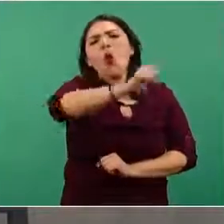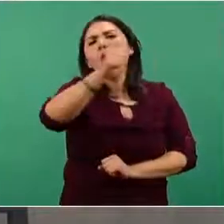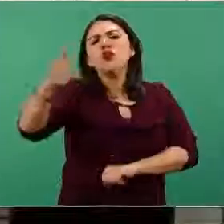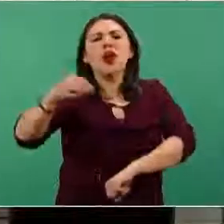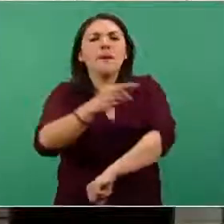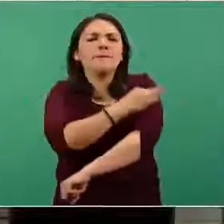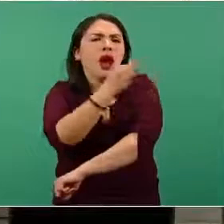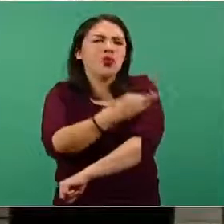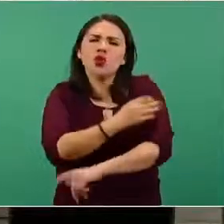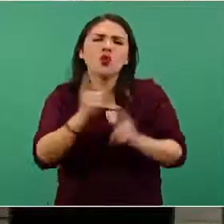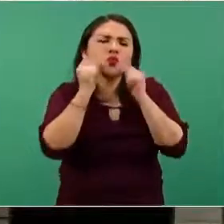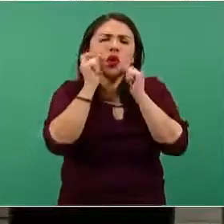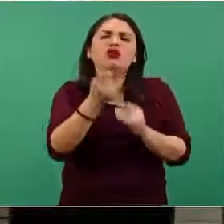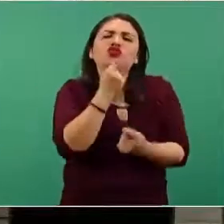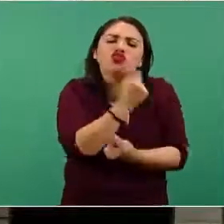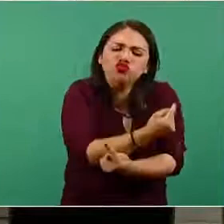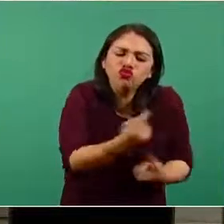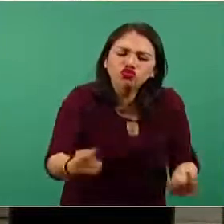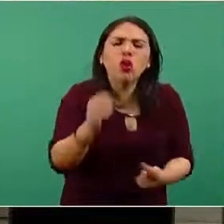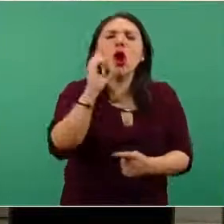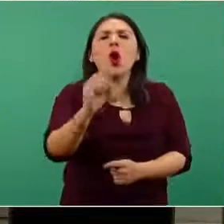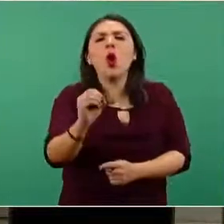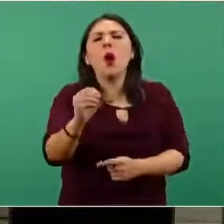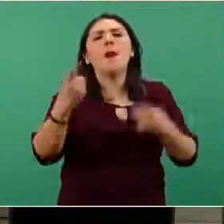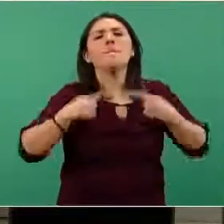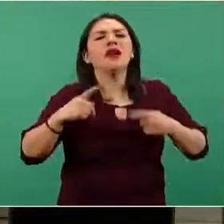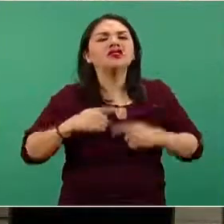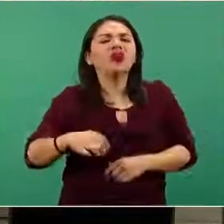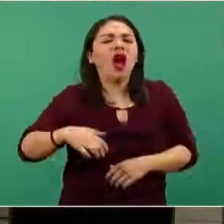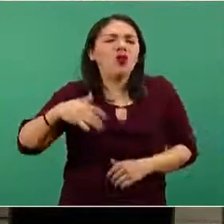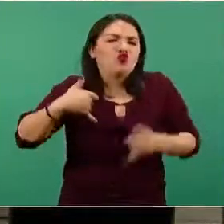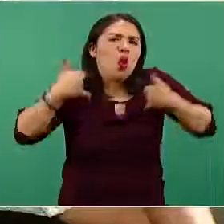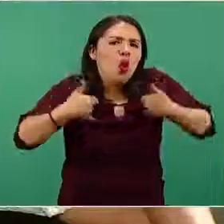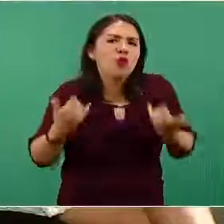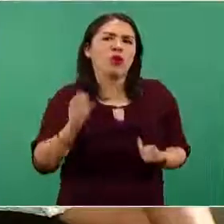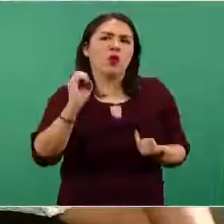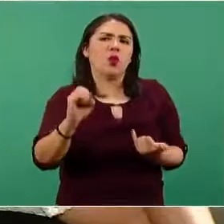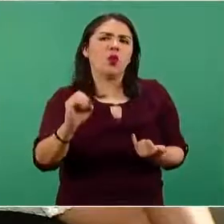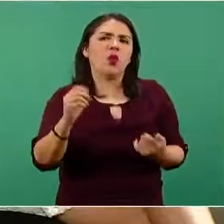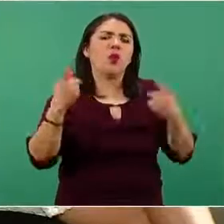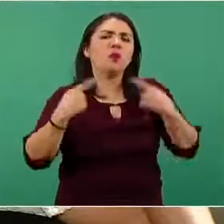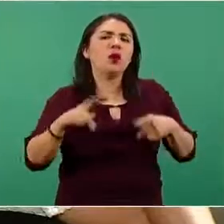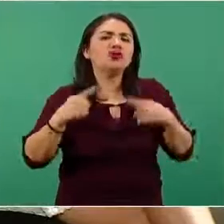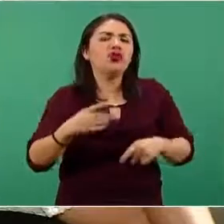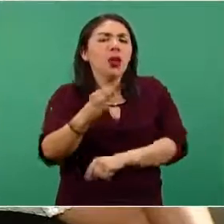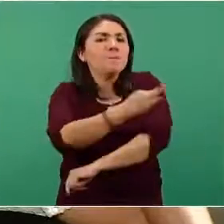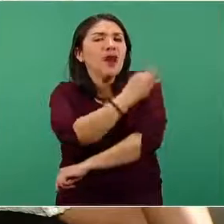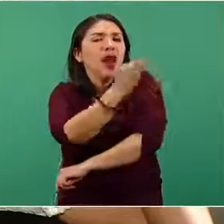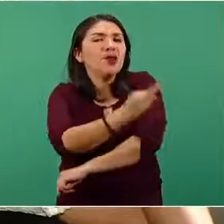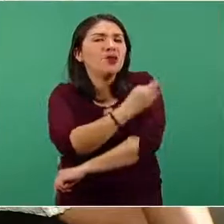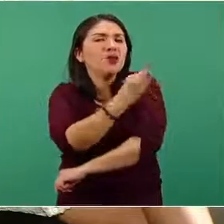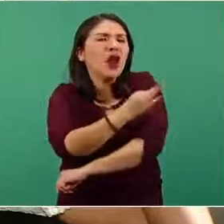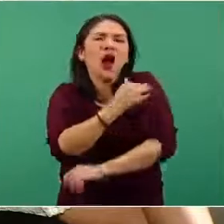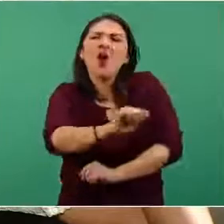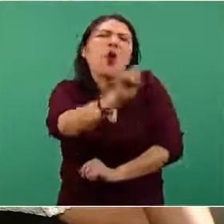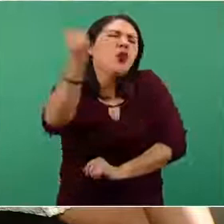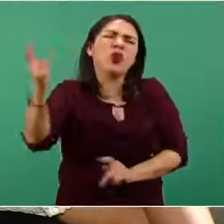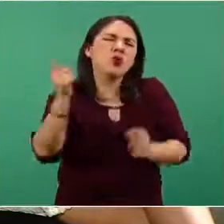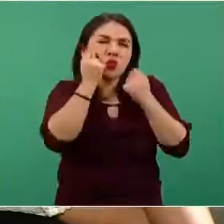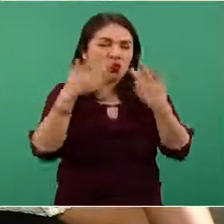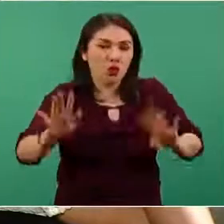tratara de un niño o niña o una persona adolescente o una persona que recibiera la vacuna, cualquier otra